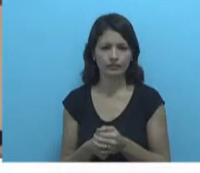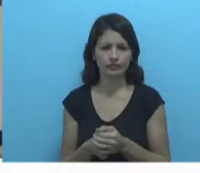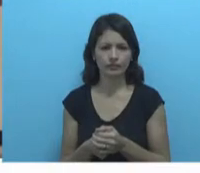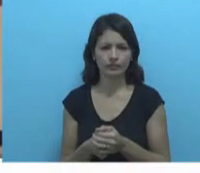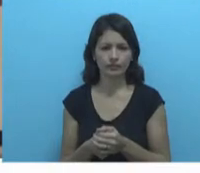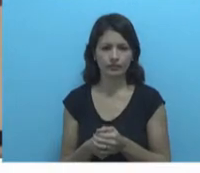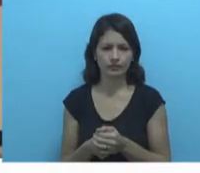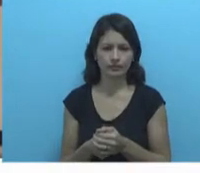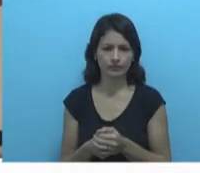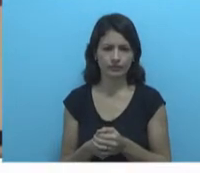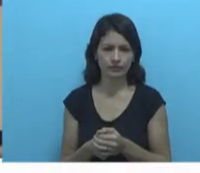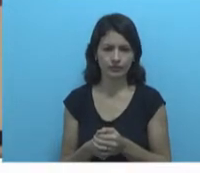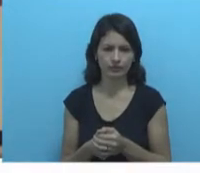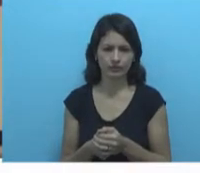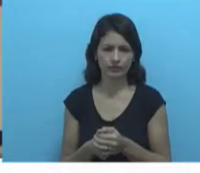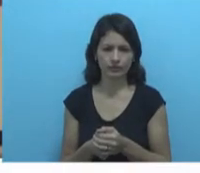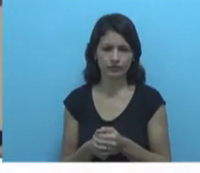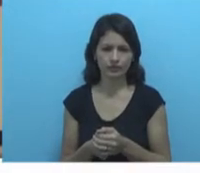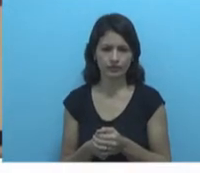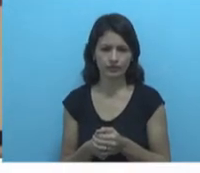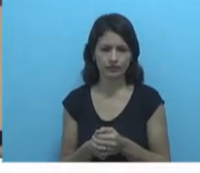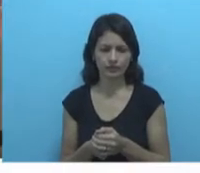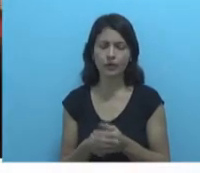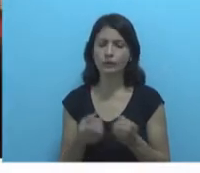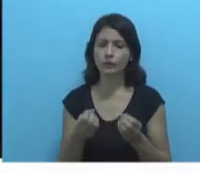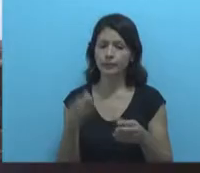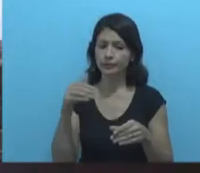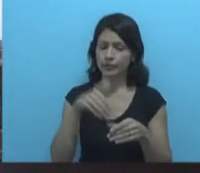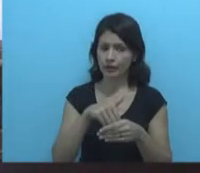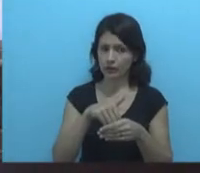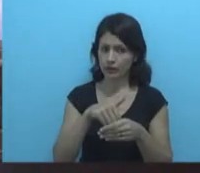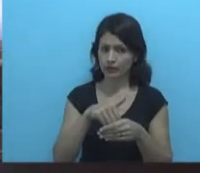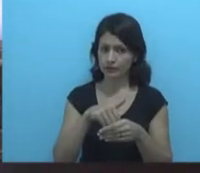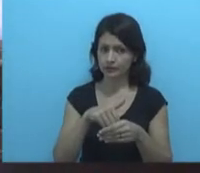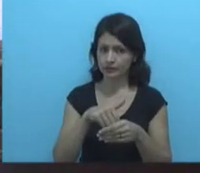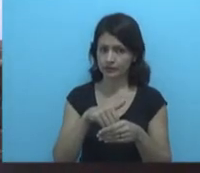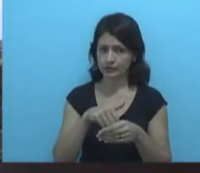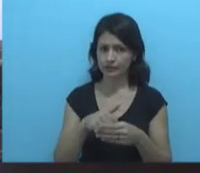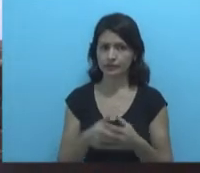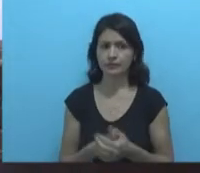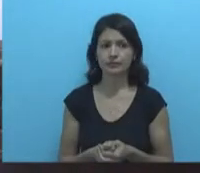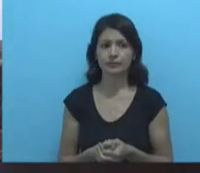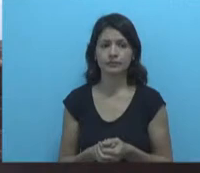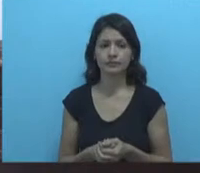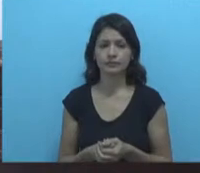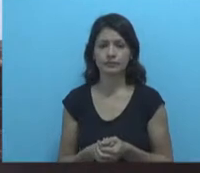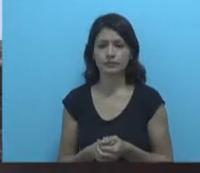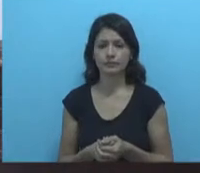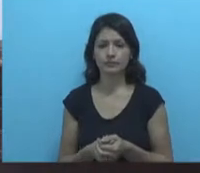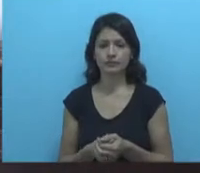palabra. A consideración, la moción de la diputada Peralta.